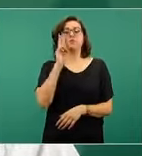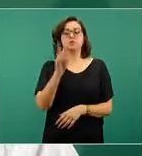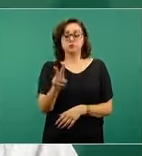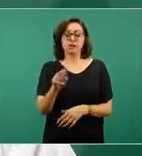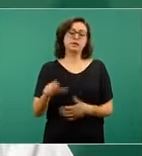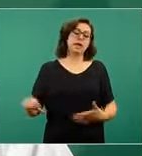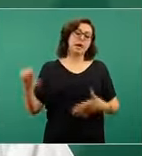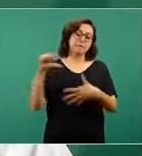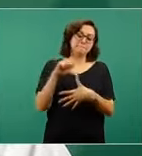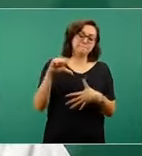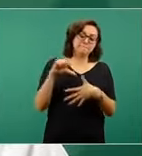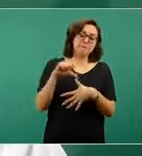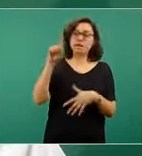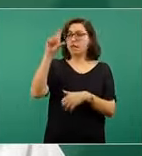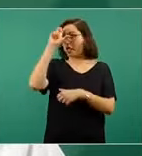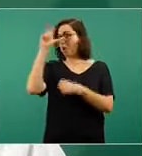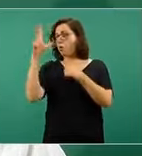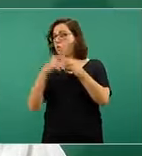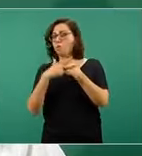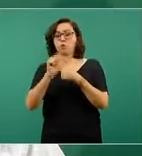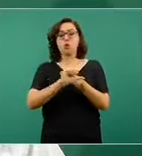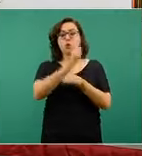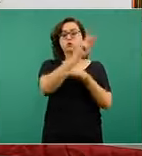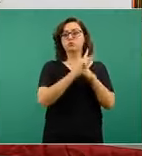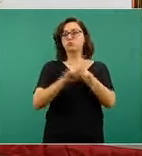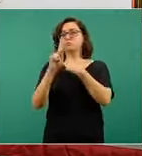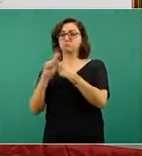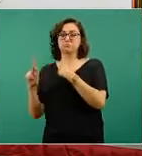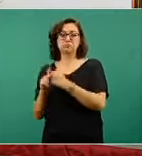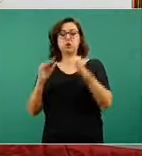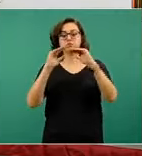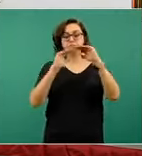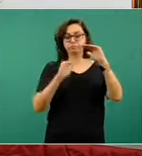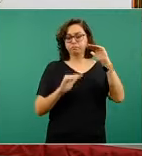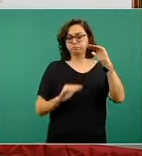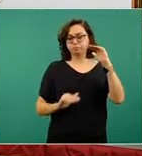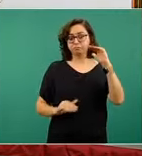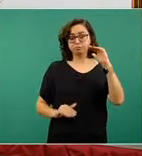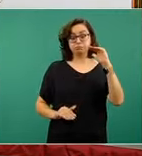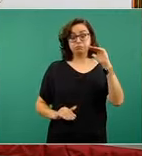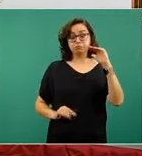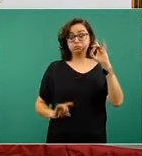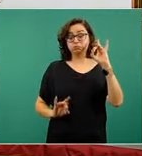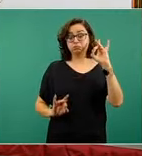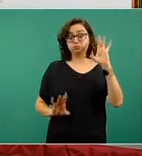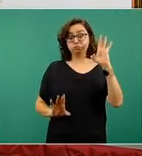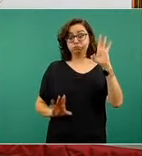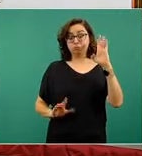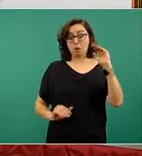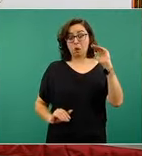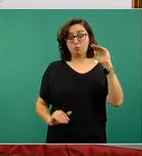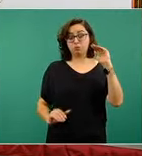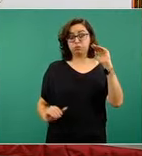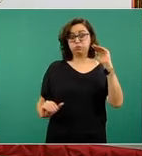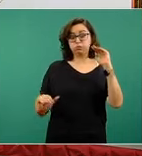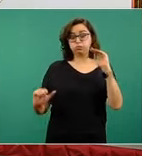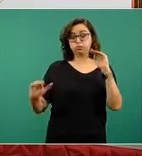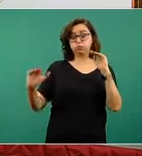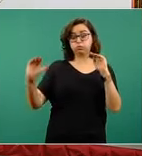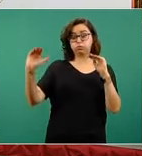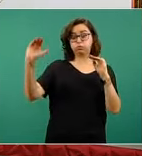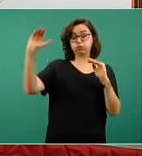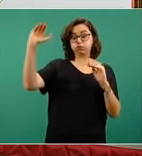en otros momentos lo vimos para otras regiones del mundo. No hay ninguna garantía en ningún país del mundo de que